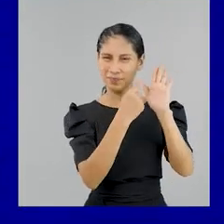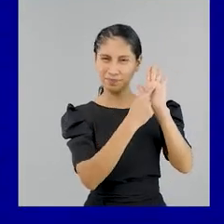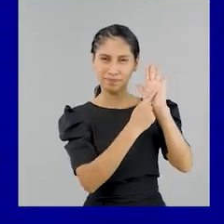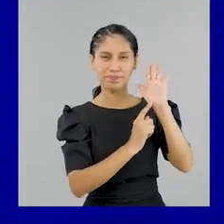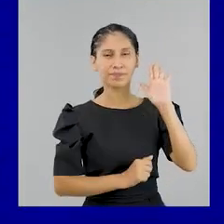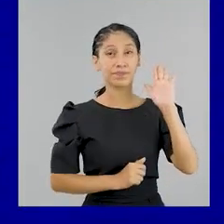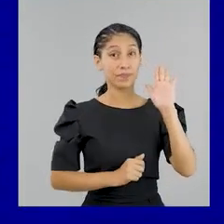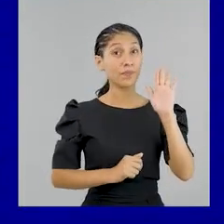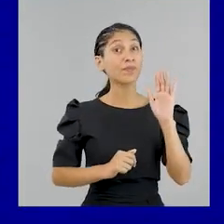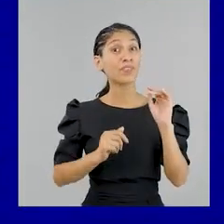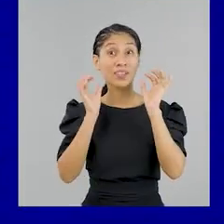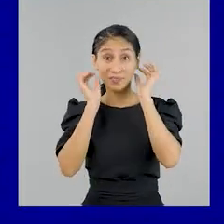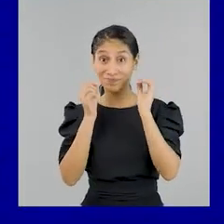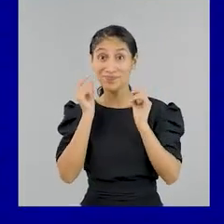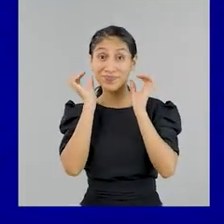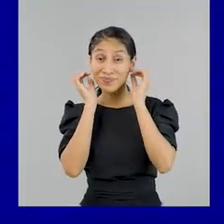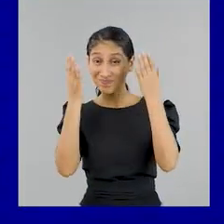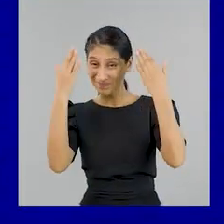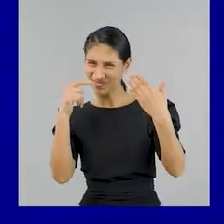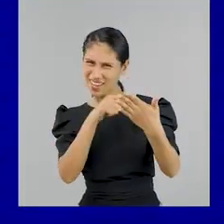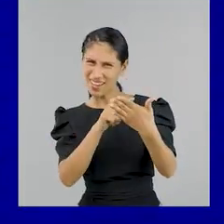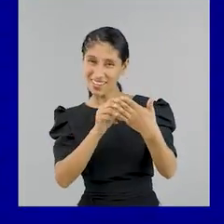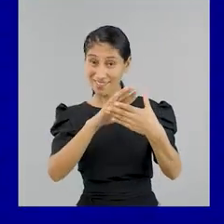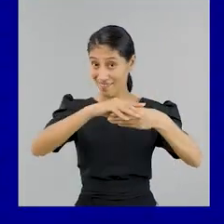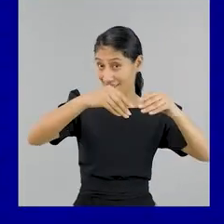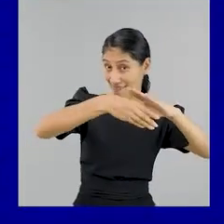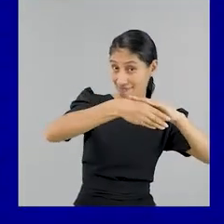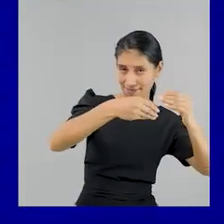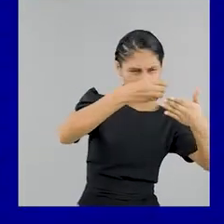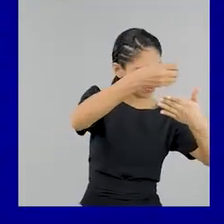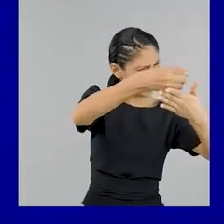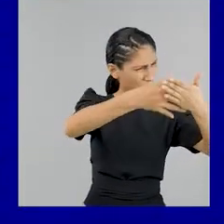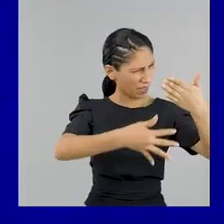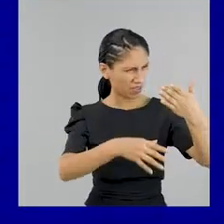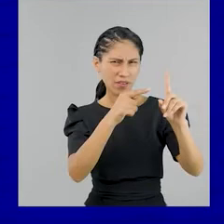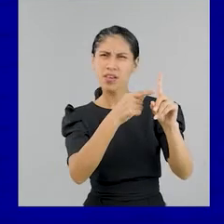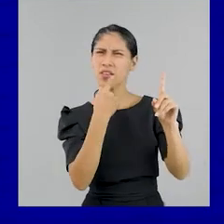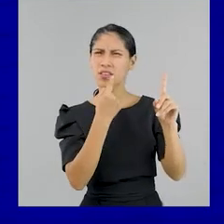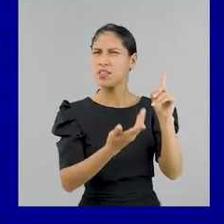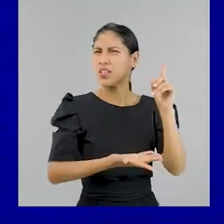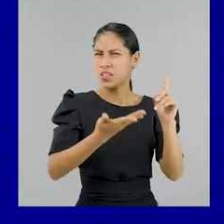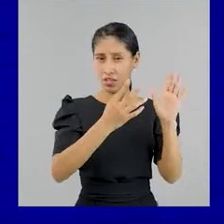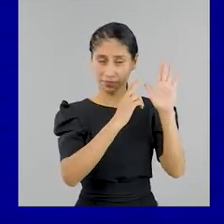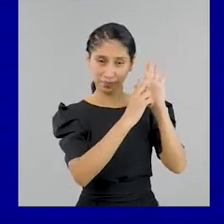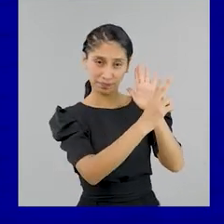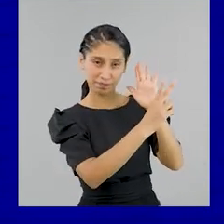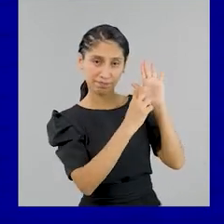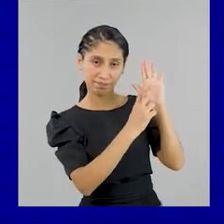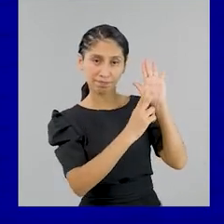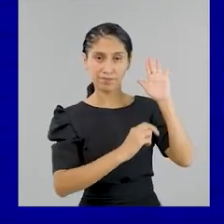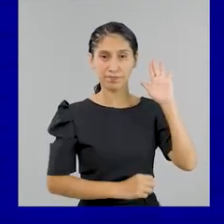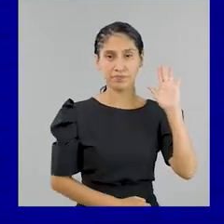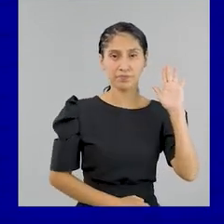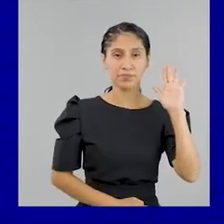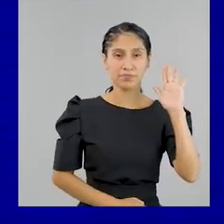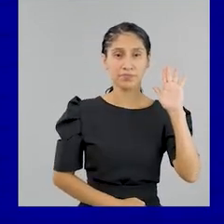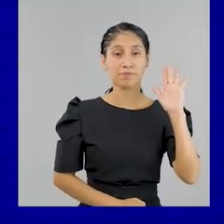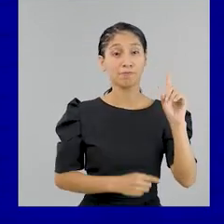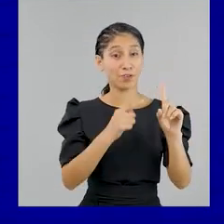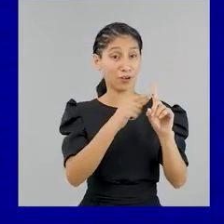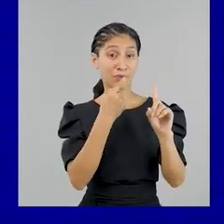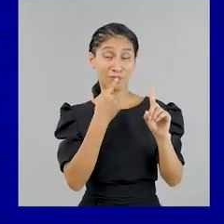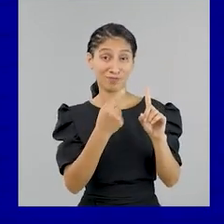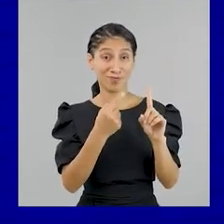autora del texto se expresa de Micaela Bastidas con un tono predominantemente A.